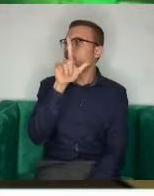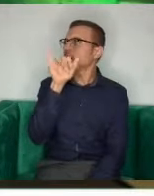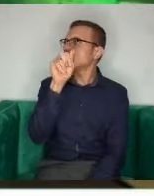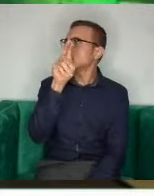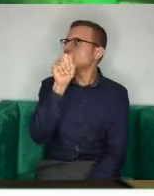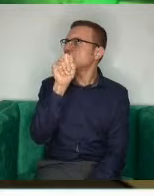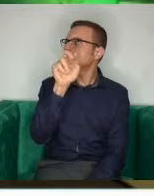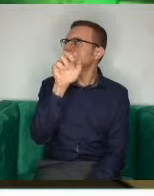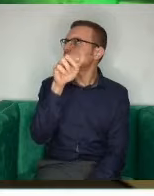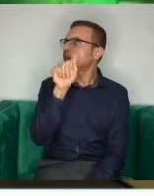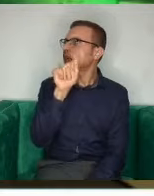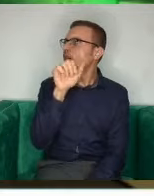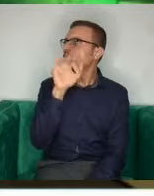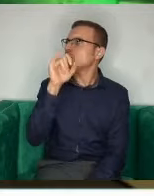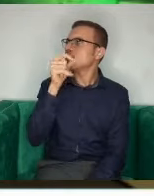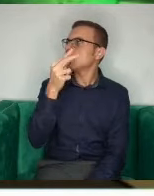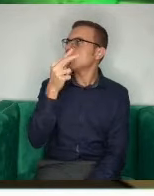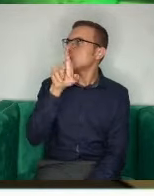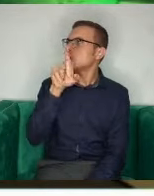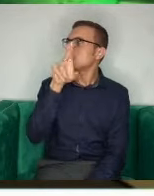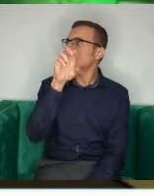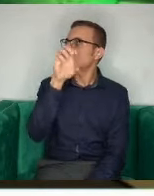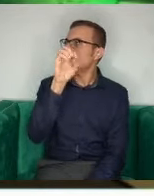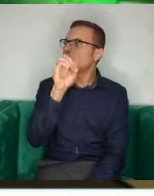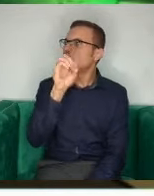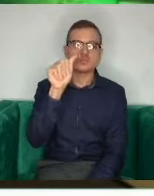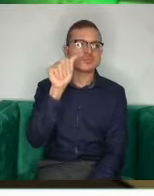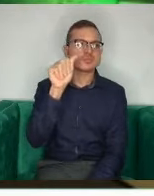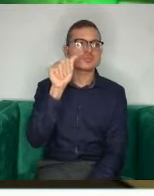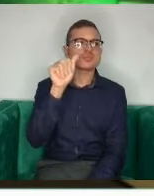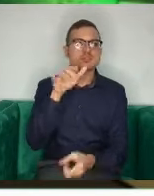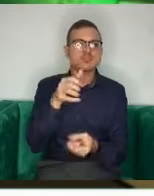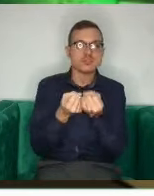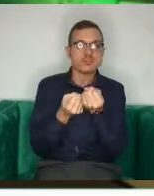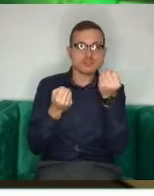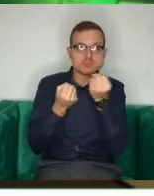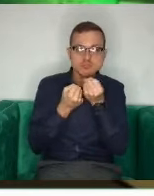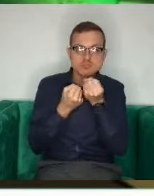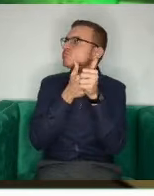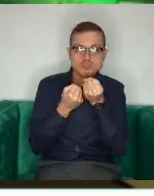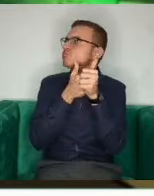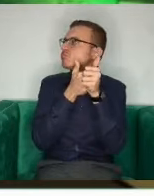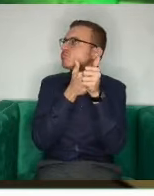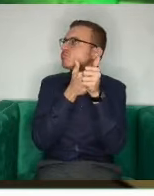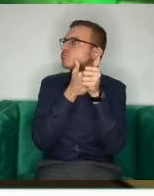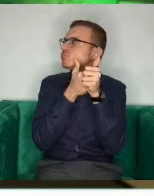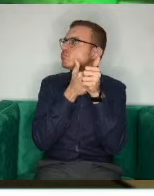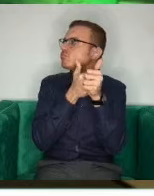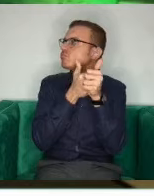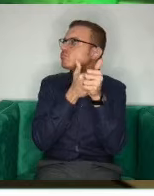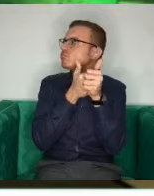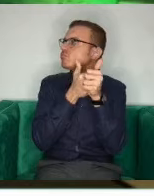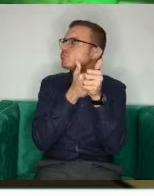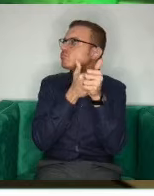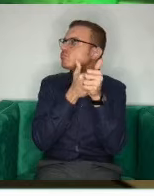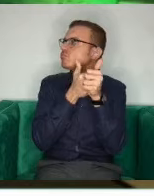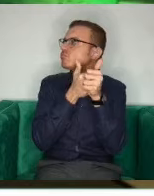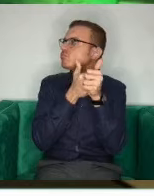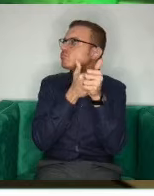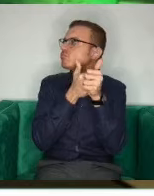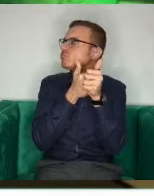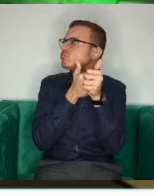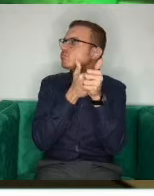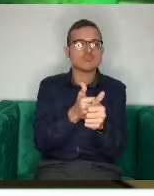fieles colaboradoras. Así es. Con mayor cantidad de seguidores. Vamos a hablar un poquito sobre la dieta y cómo eso